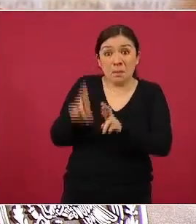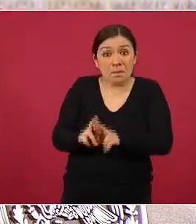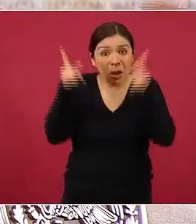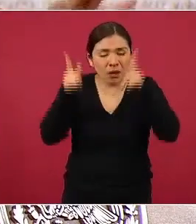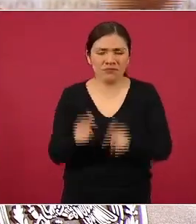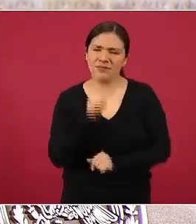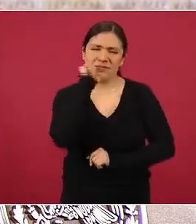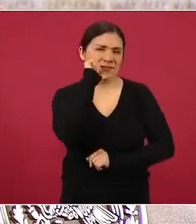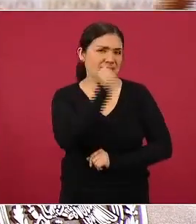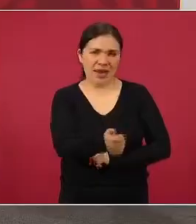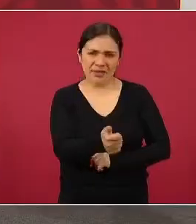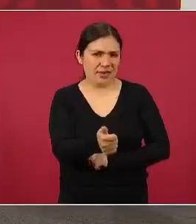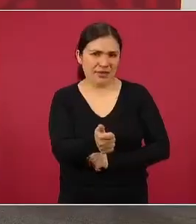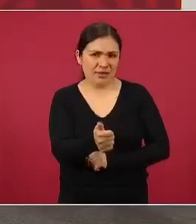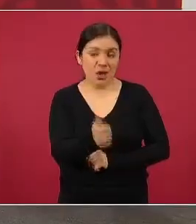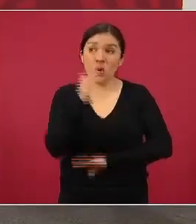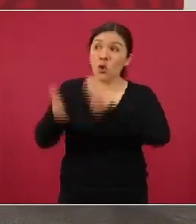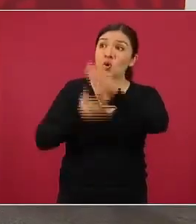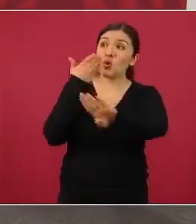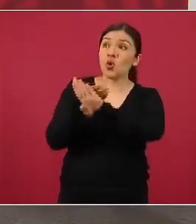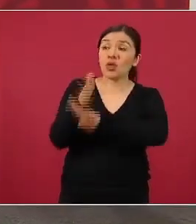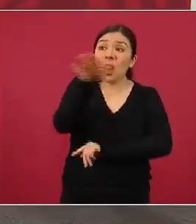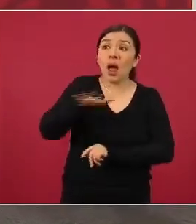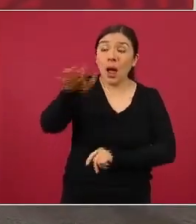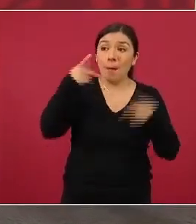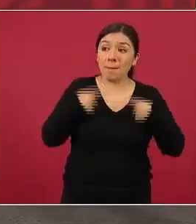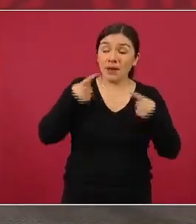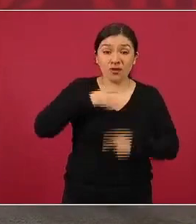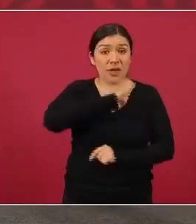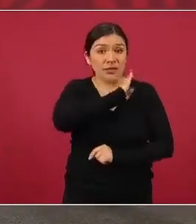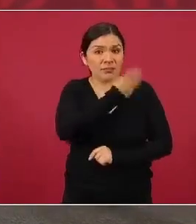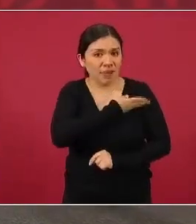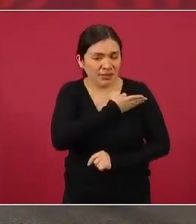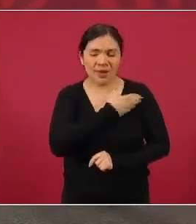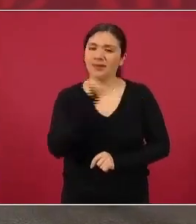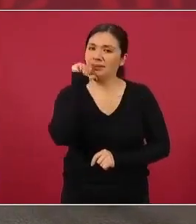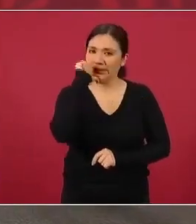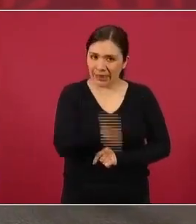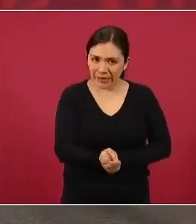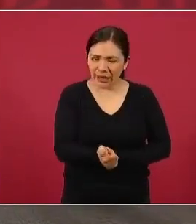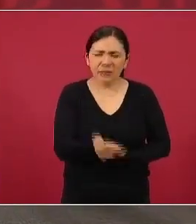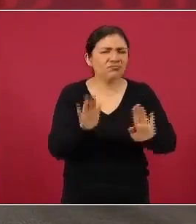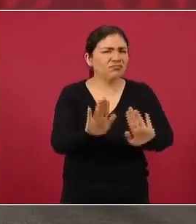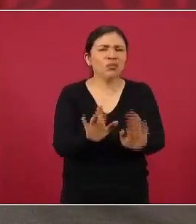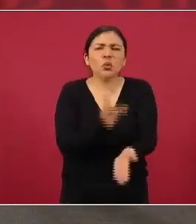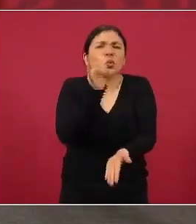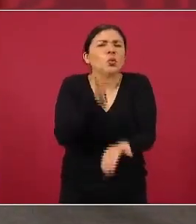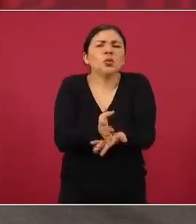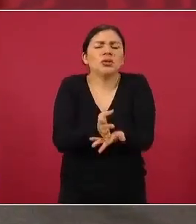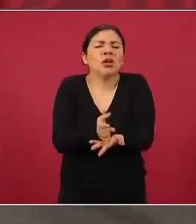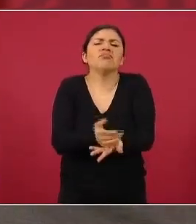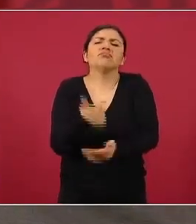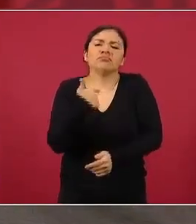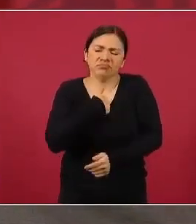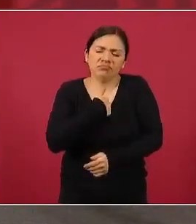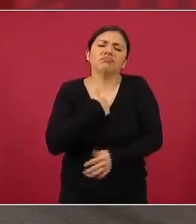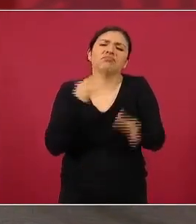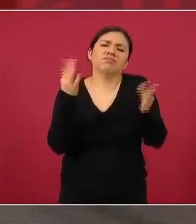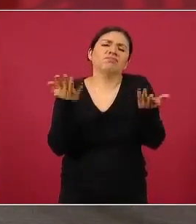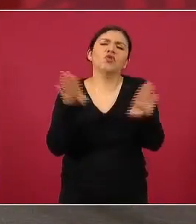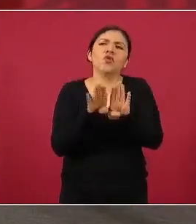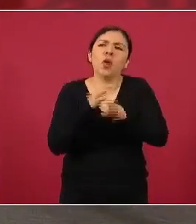y no es contra el pueblo español, es nada más una protesta